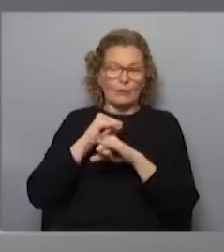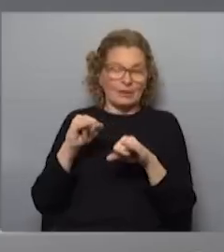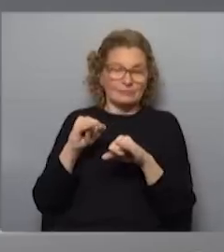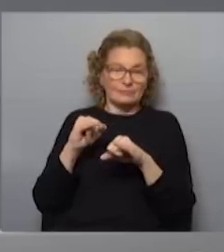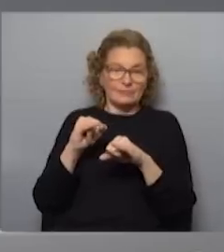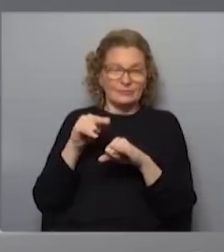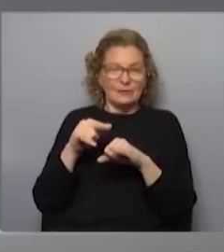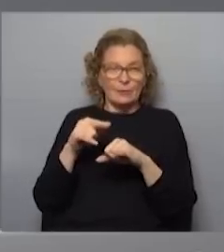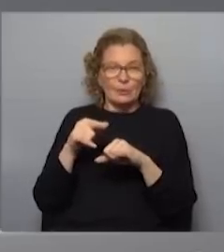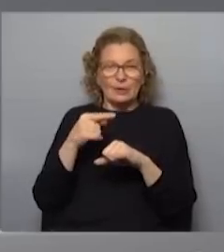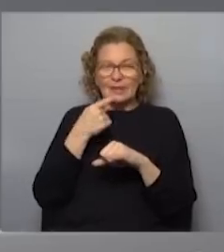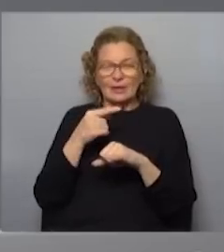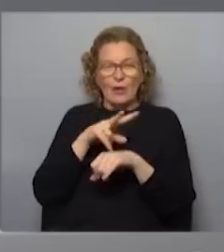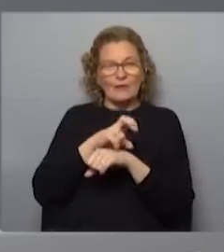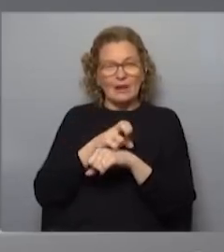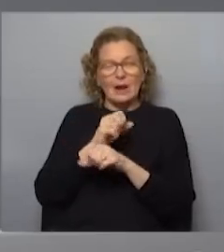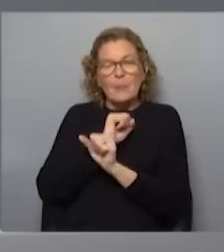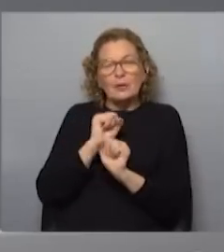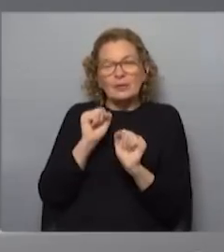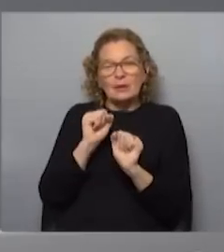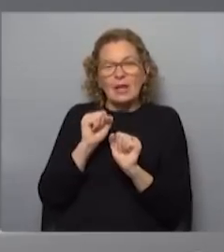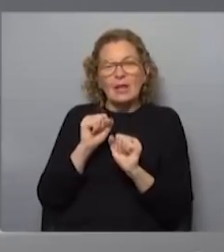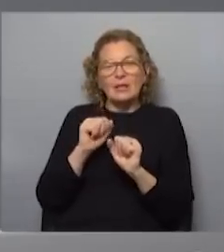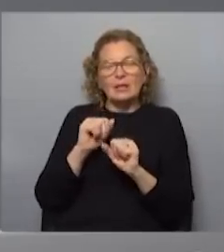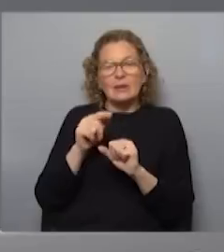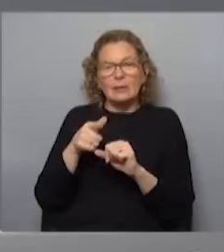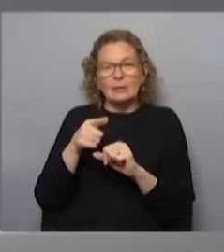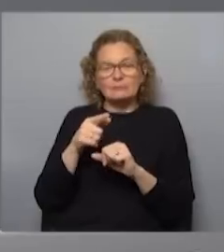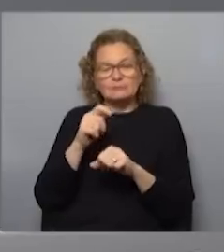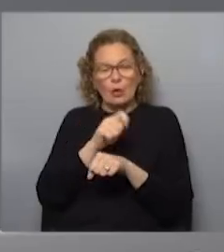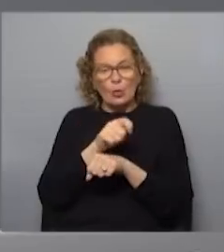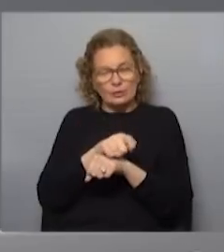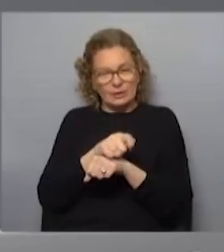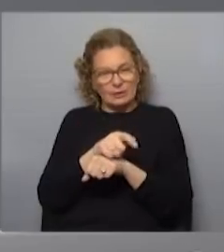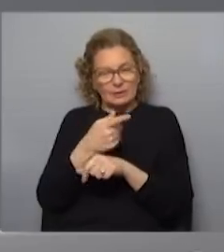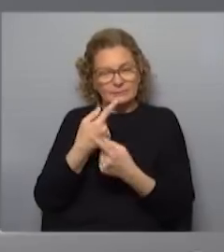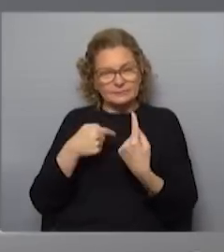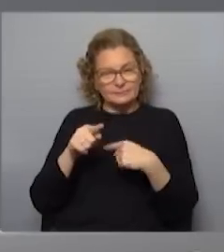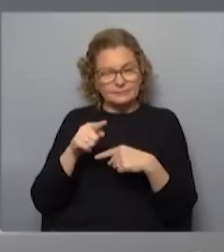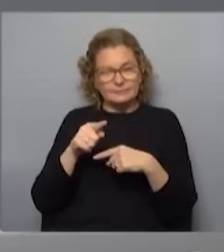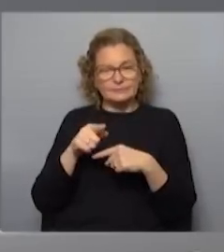Está extinguida decía el fiscal la posibilidad de ejercer la acción penal entonces